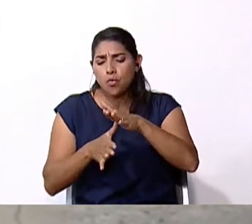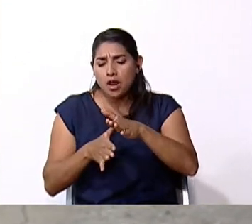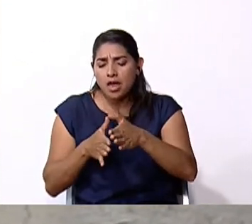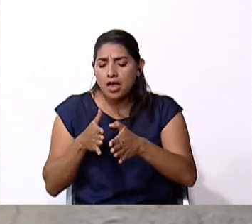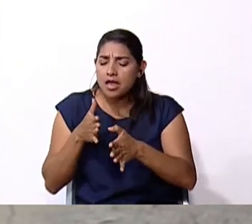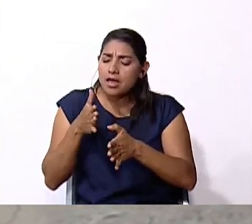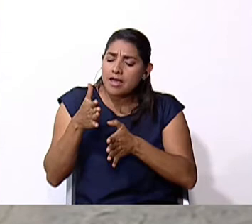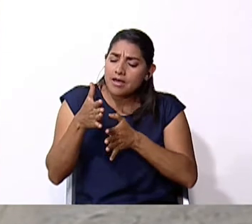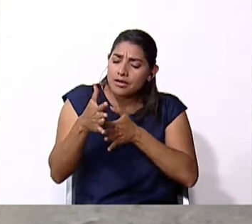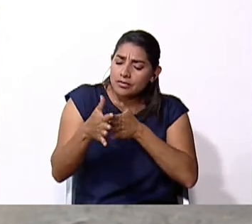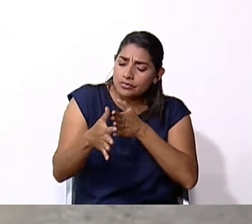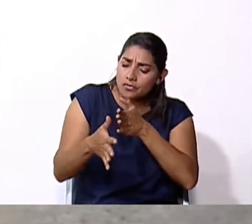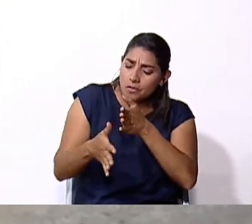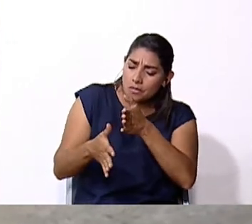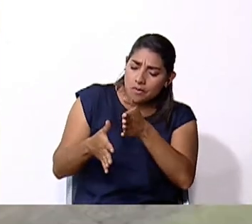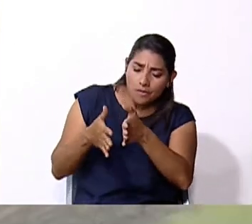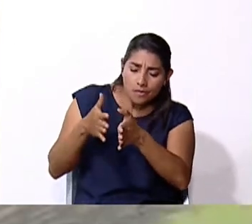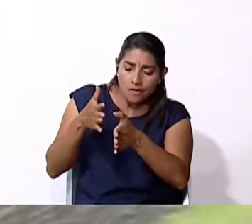muy